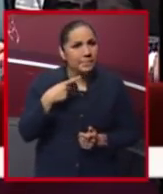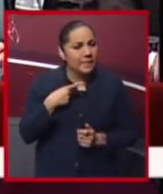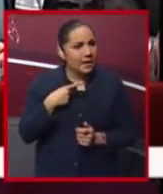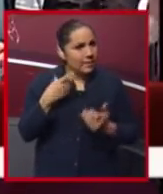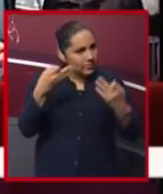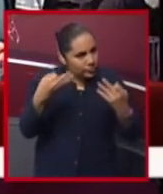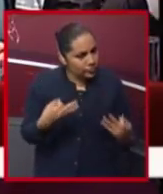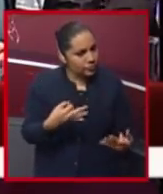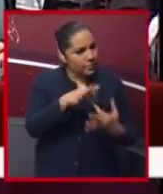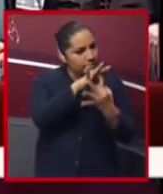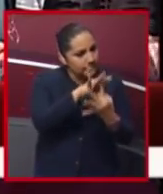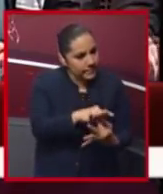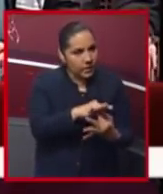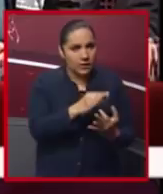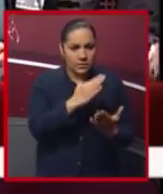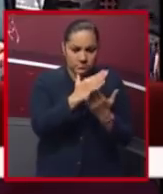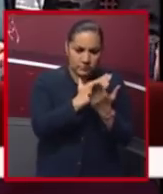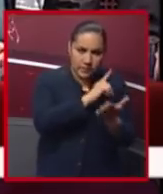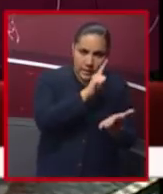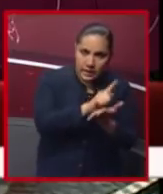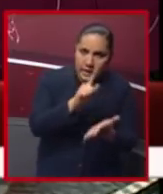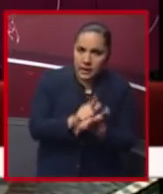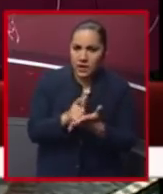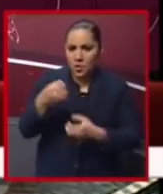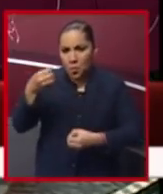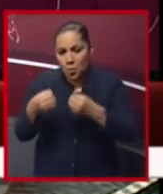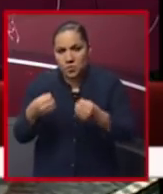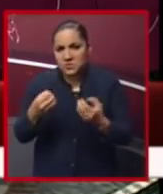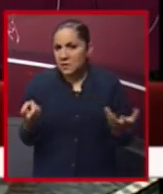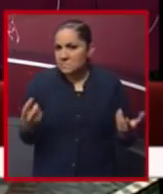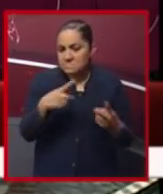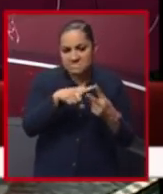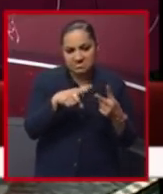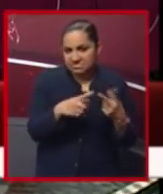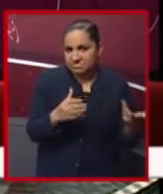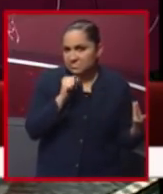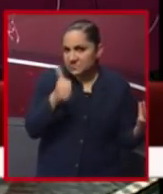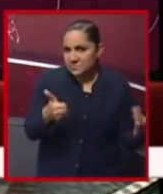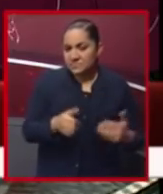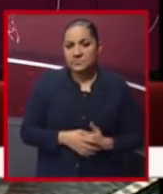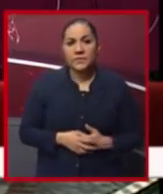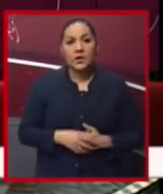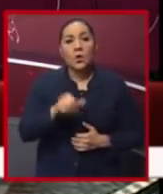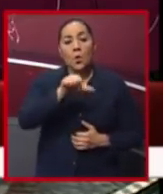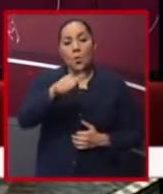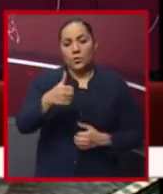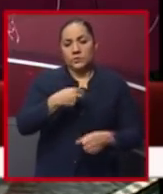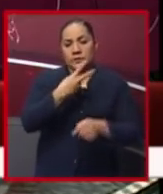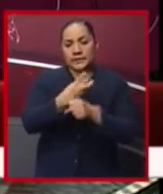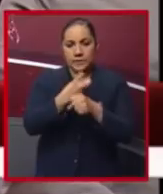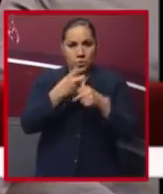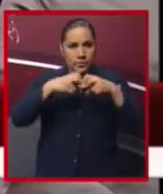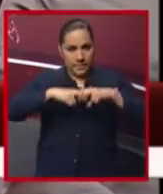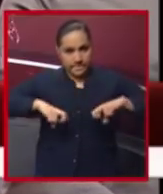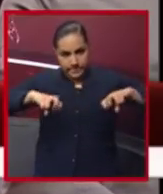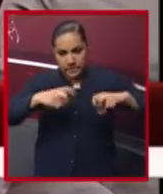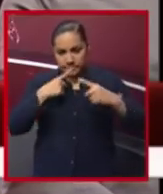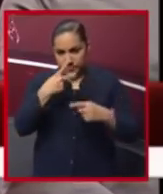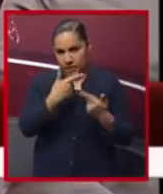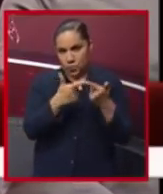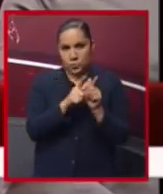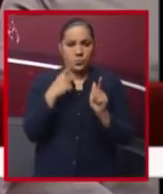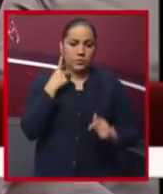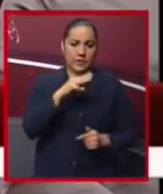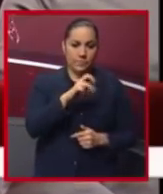del derecho y de la justicia. En la segunda mesa de trabajo participó la senadora de Morena, Nestora Salgado García,